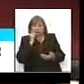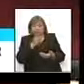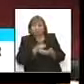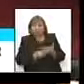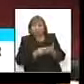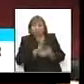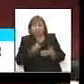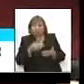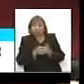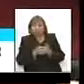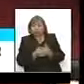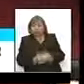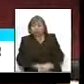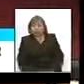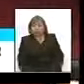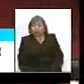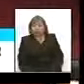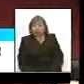en todo el mundo.